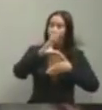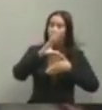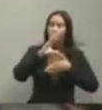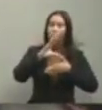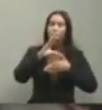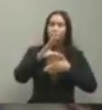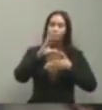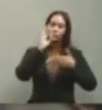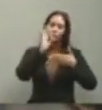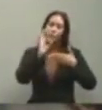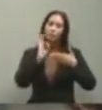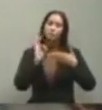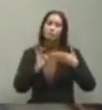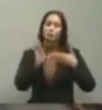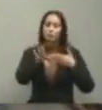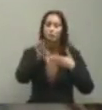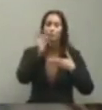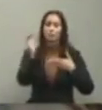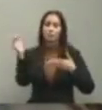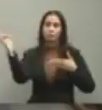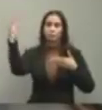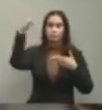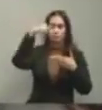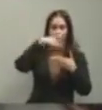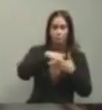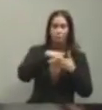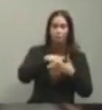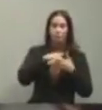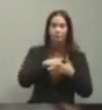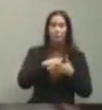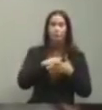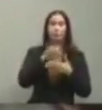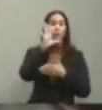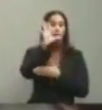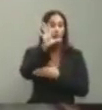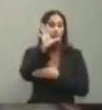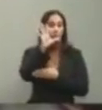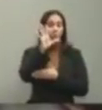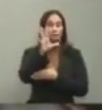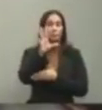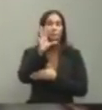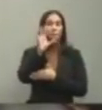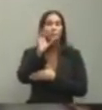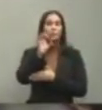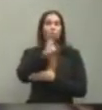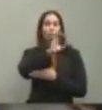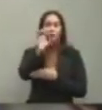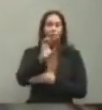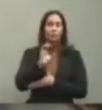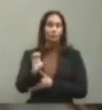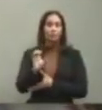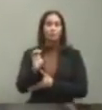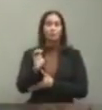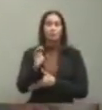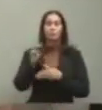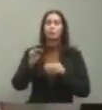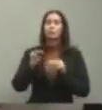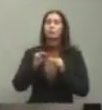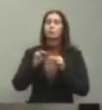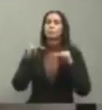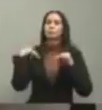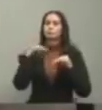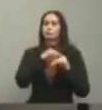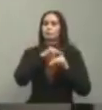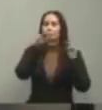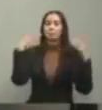lo que tiene son casos importados tenemos cinco casos confirmado en ecuador la autoridad ministra de salud lo confirmó el